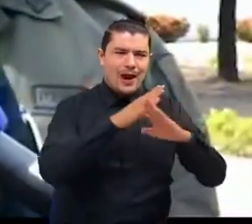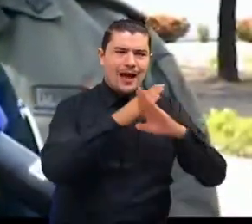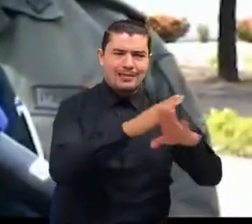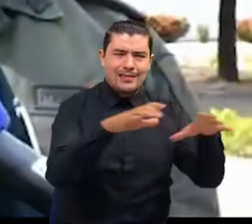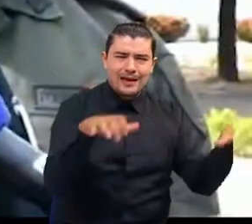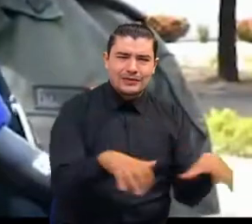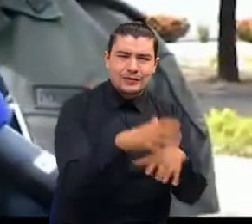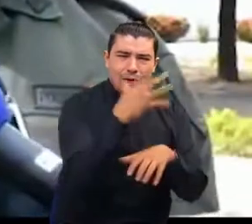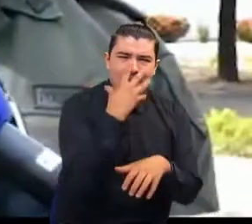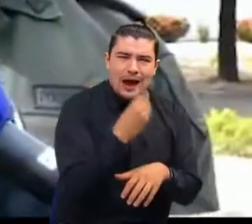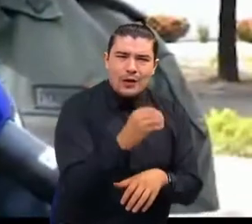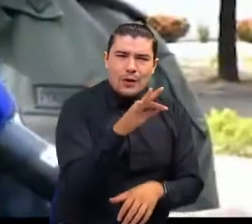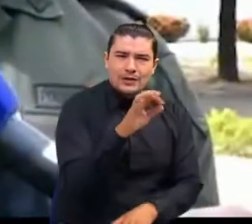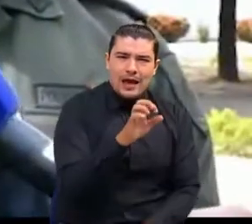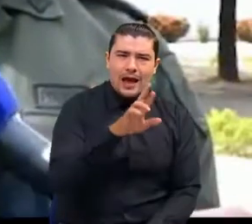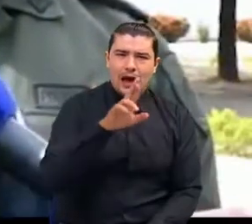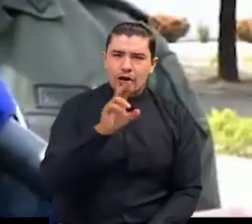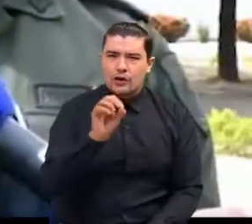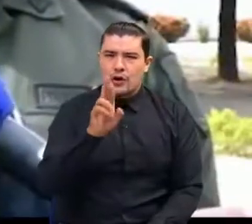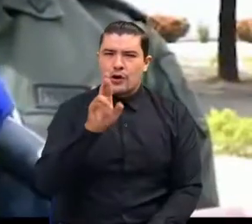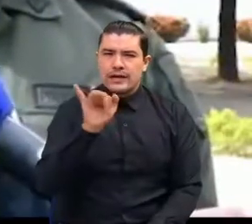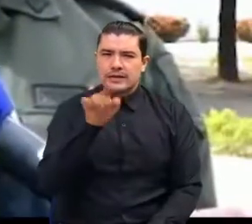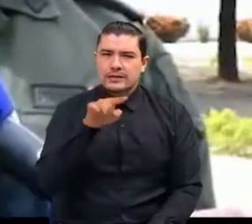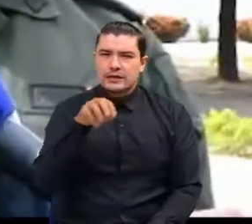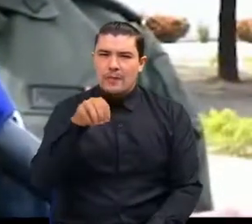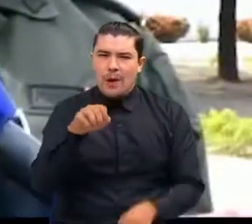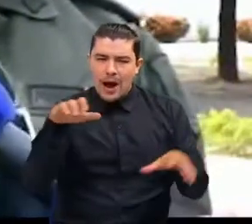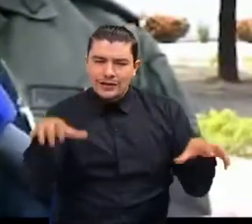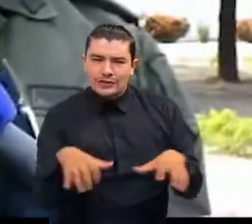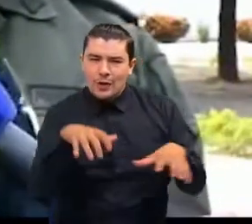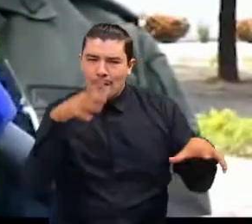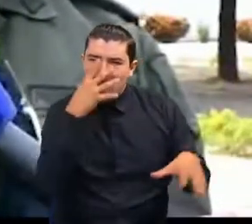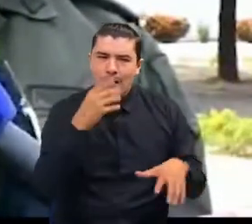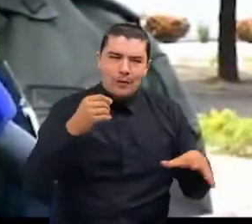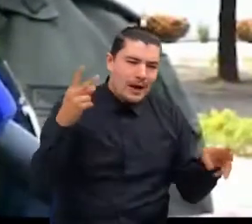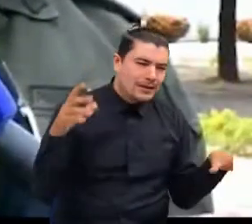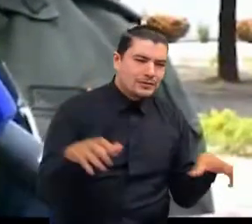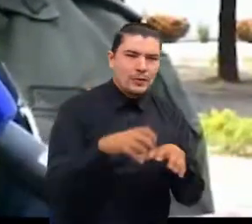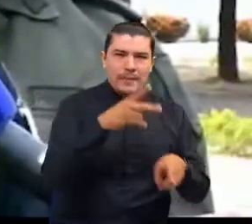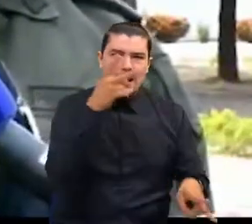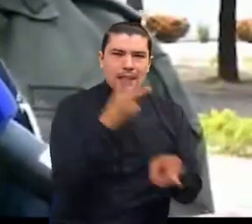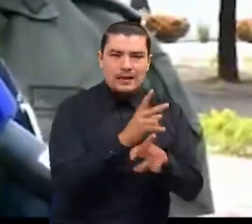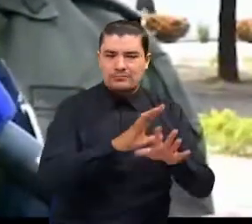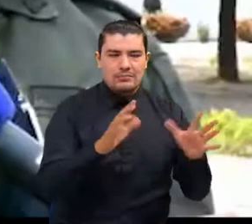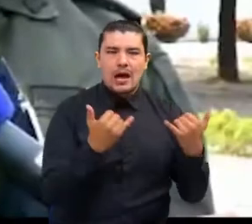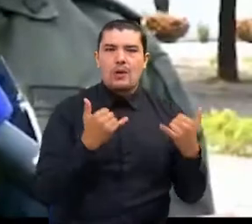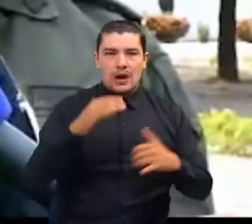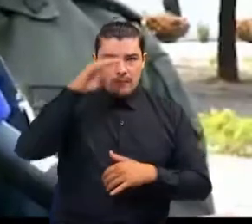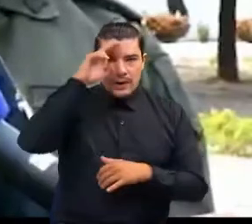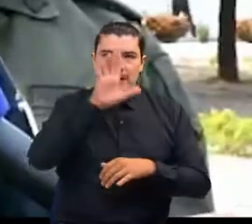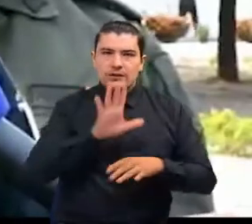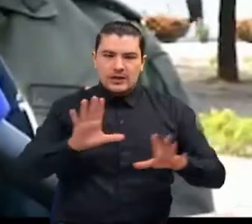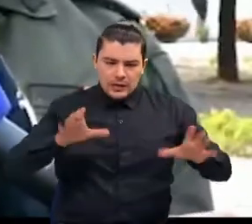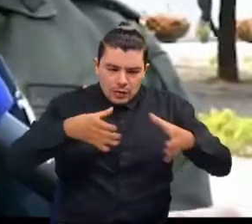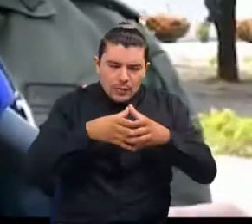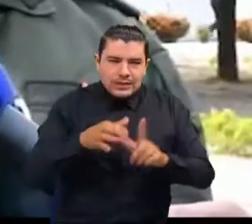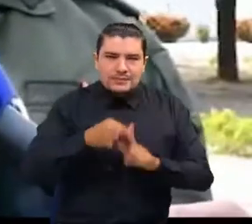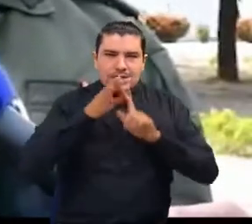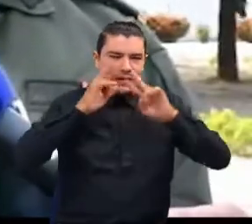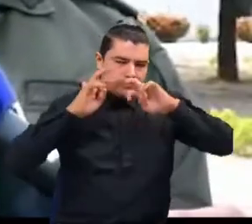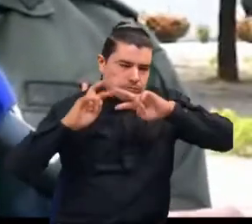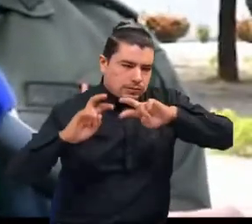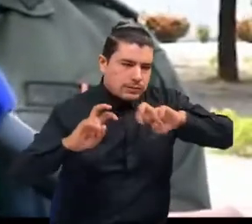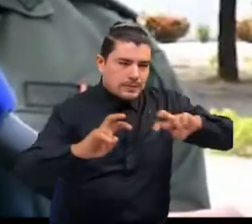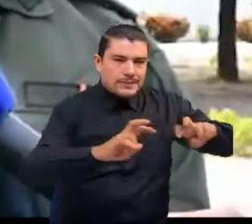pudieron desarticular la organización o la estructura que atentó contra el señor presidente y contra la Brigada 30, en